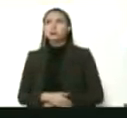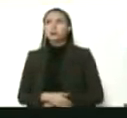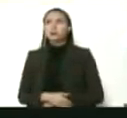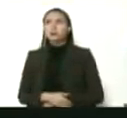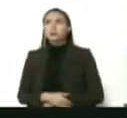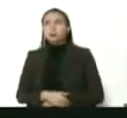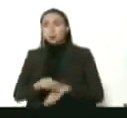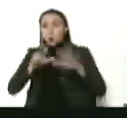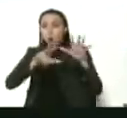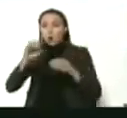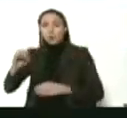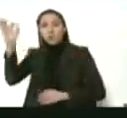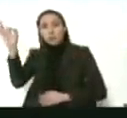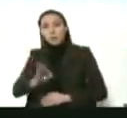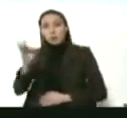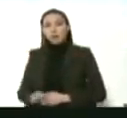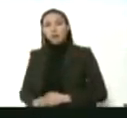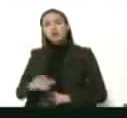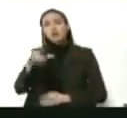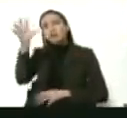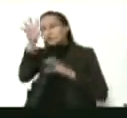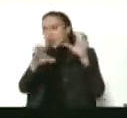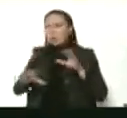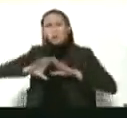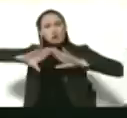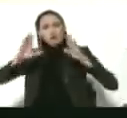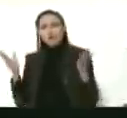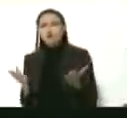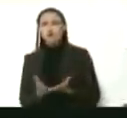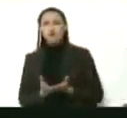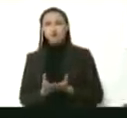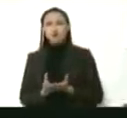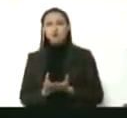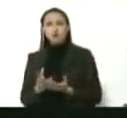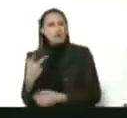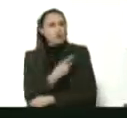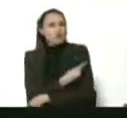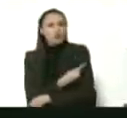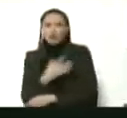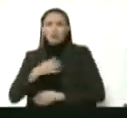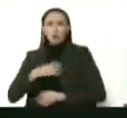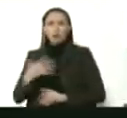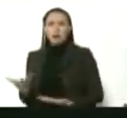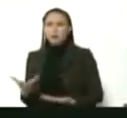El 80% o más de los países del mundo no tienen acceso a la vacuna.